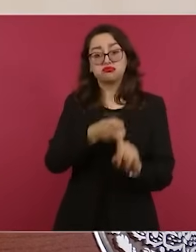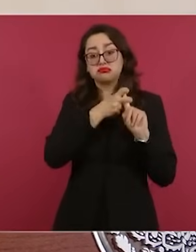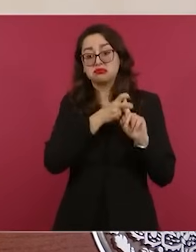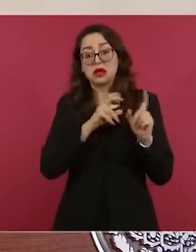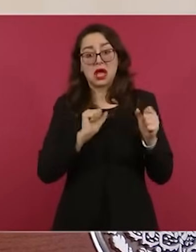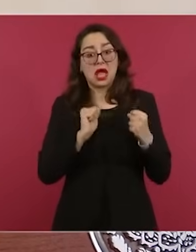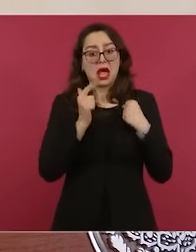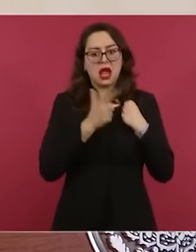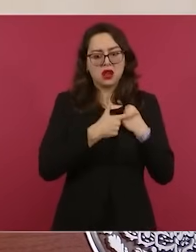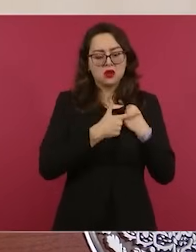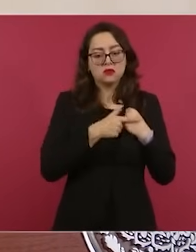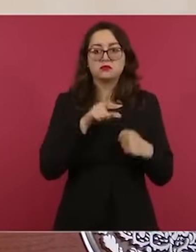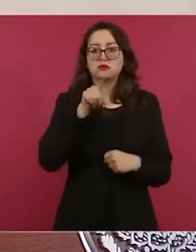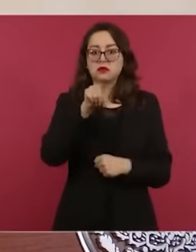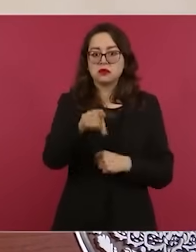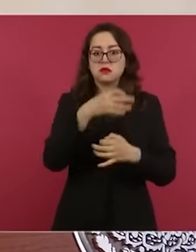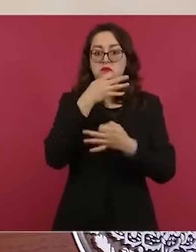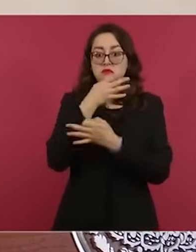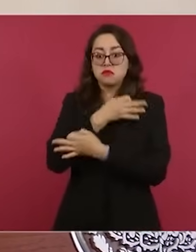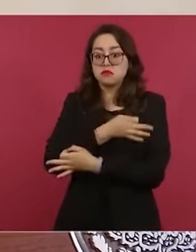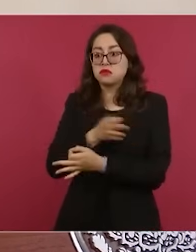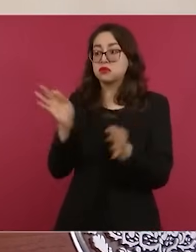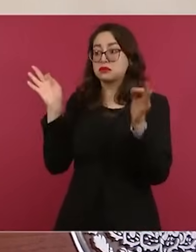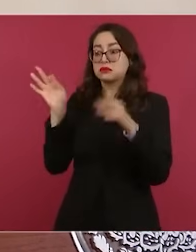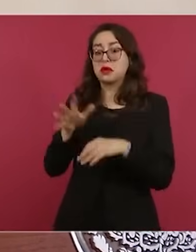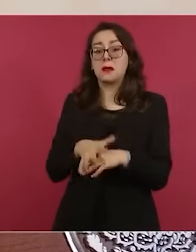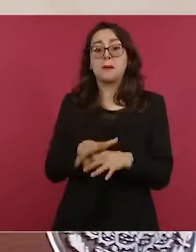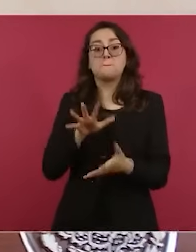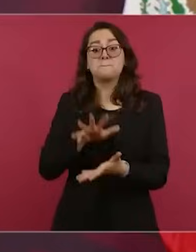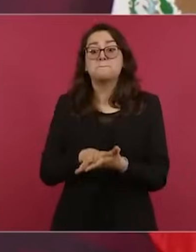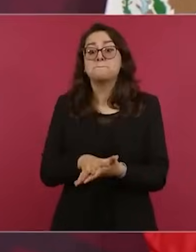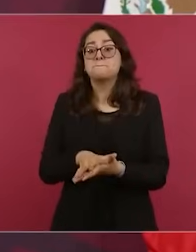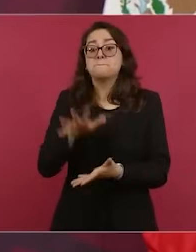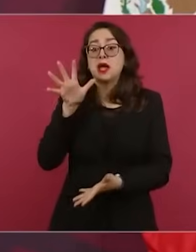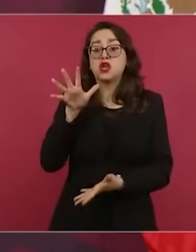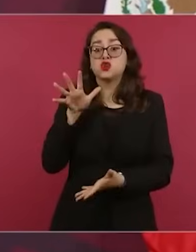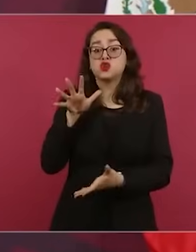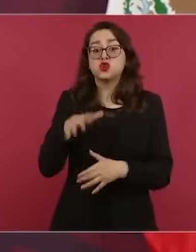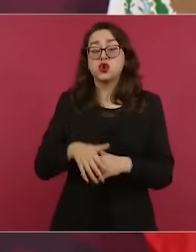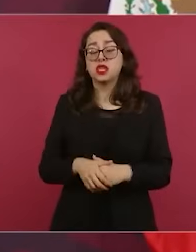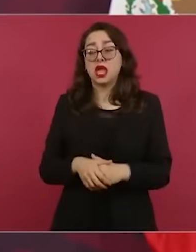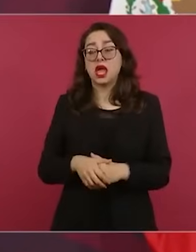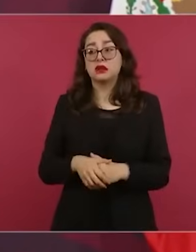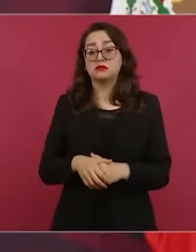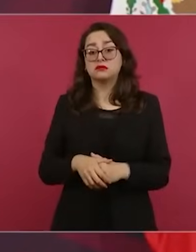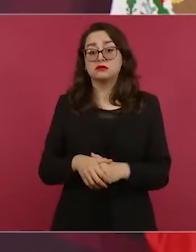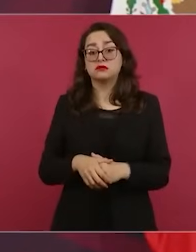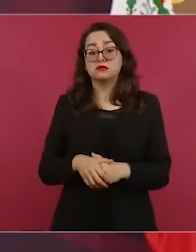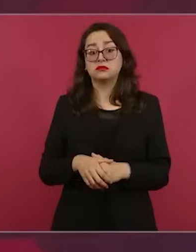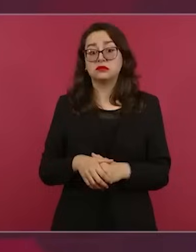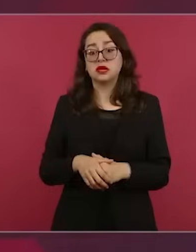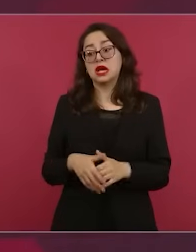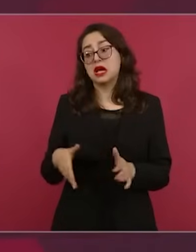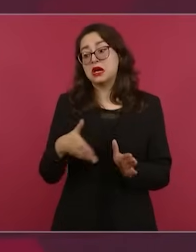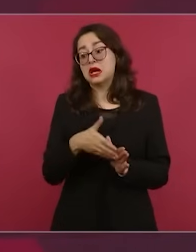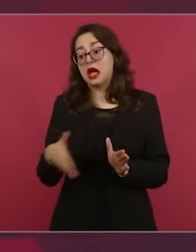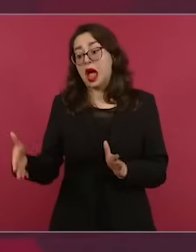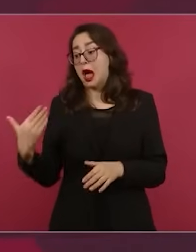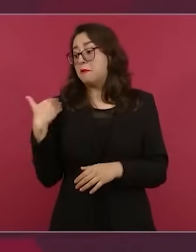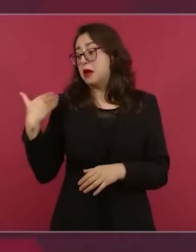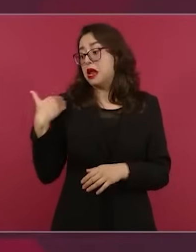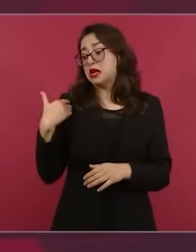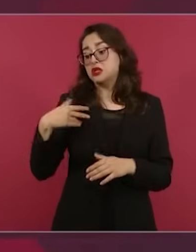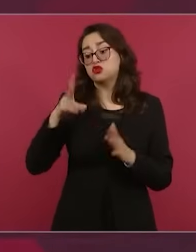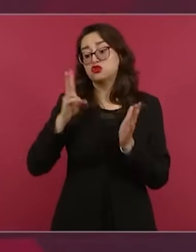de ahí mismo de la comisión, y que la mayoría de los desaparecidos eran del tiempo nuestro.